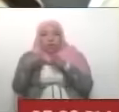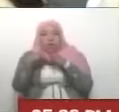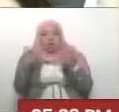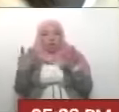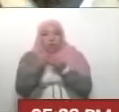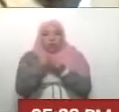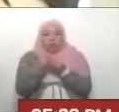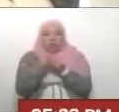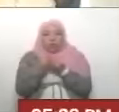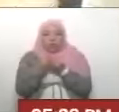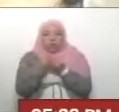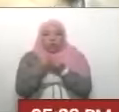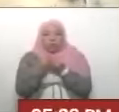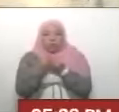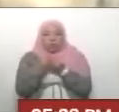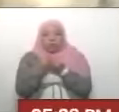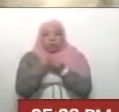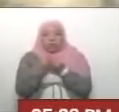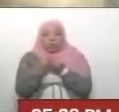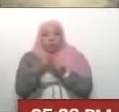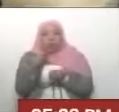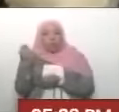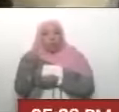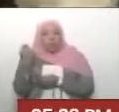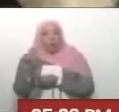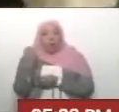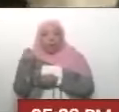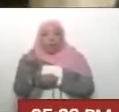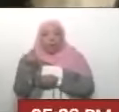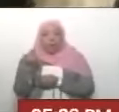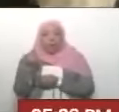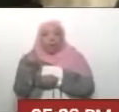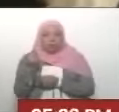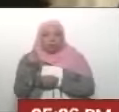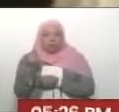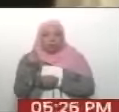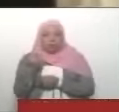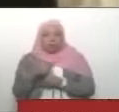pues. Es la generación joven.